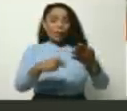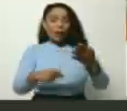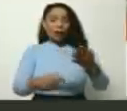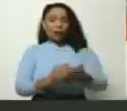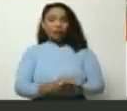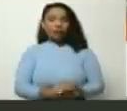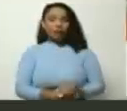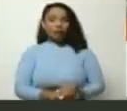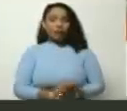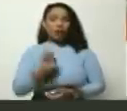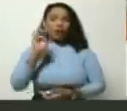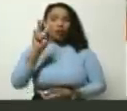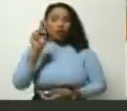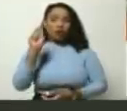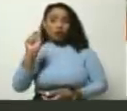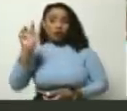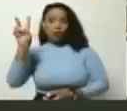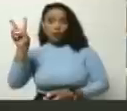2.2.